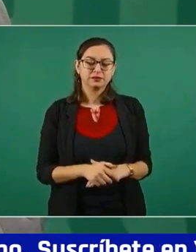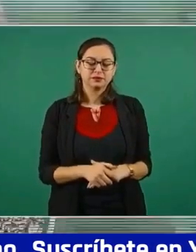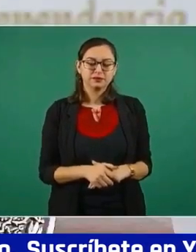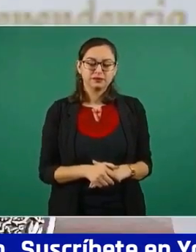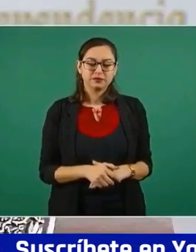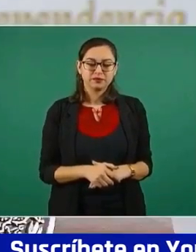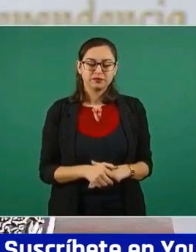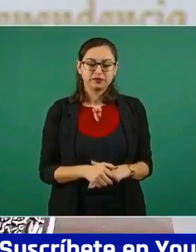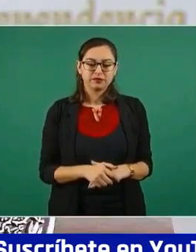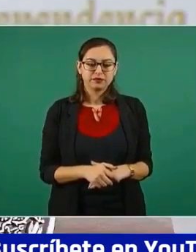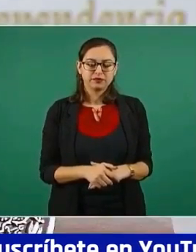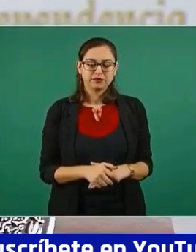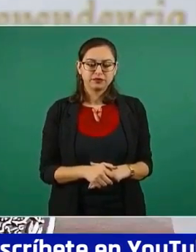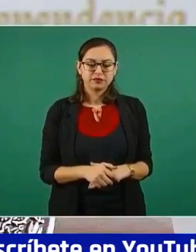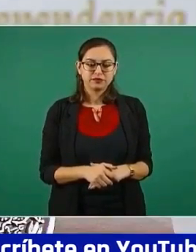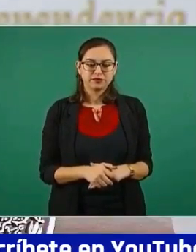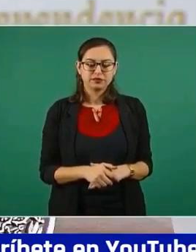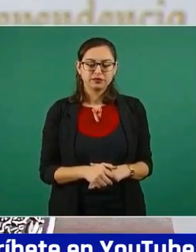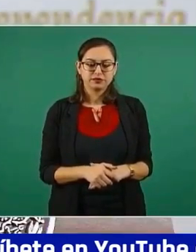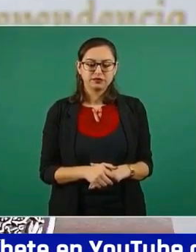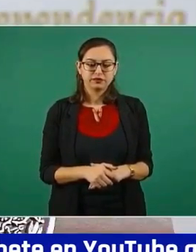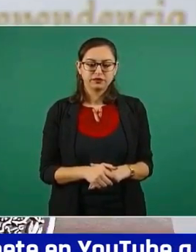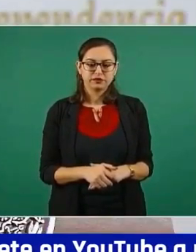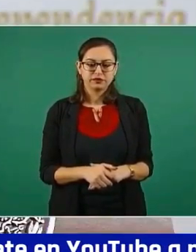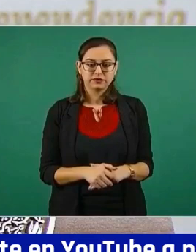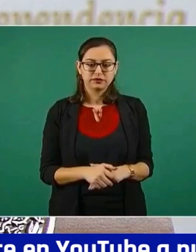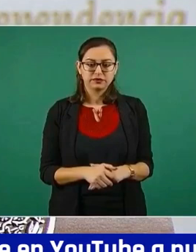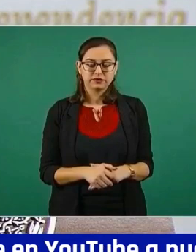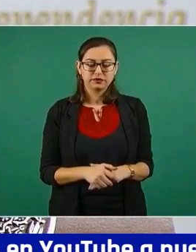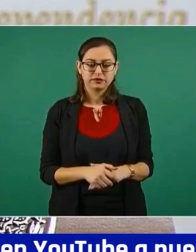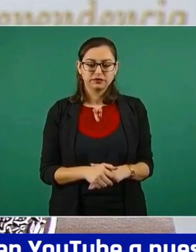y no tienen ni siquiera